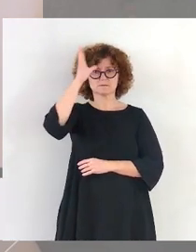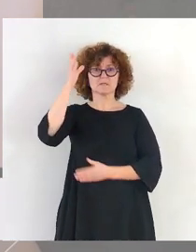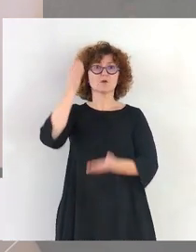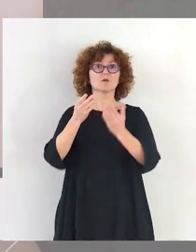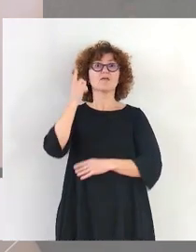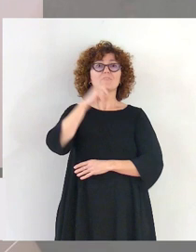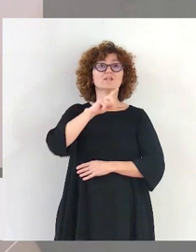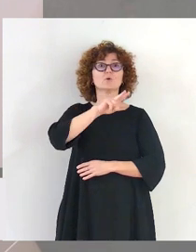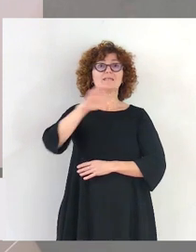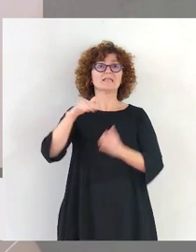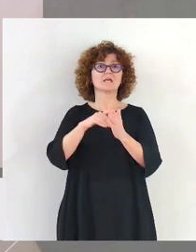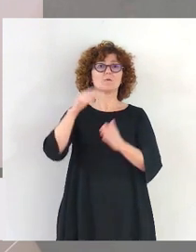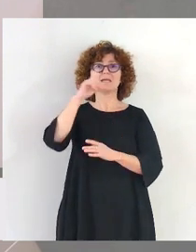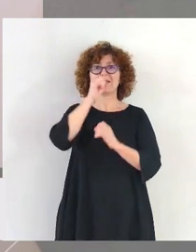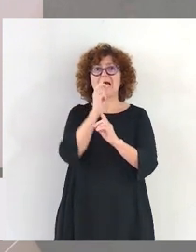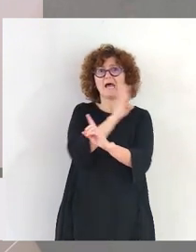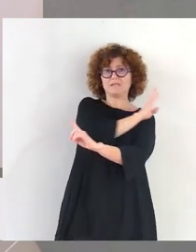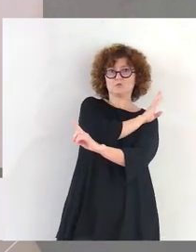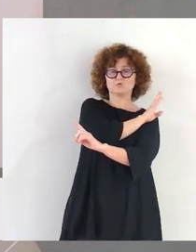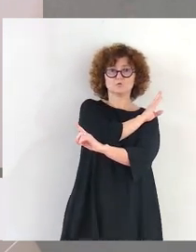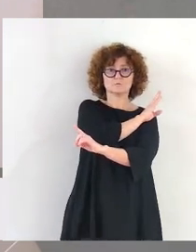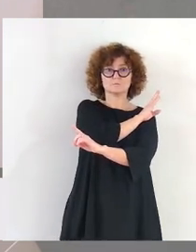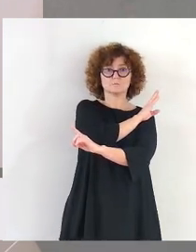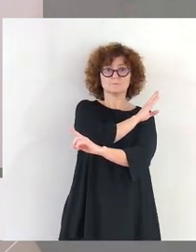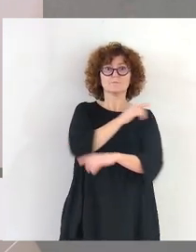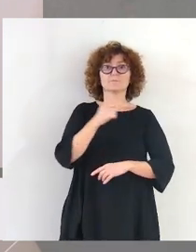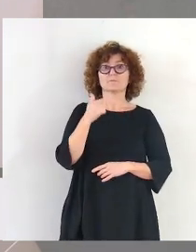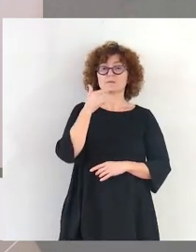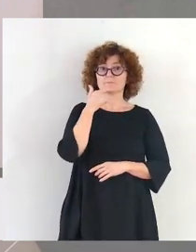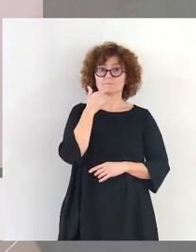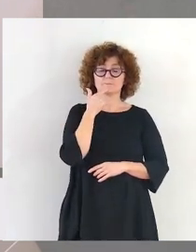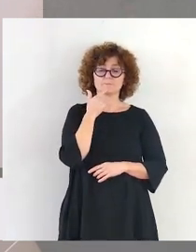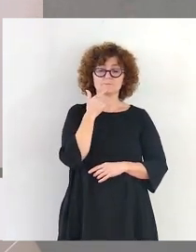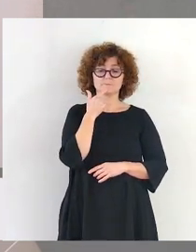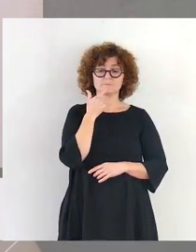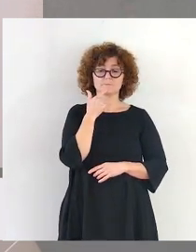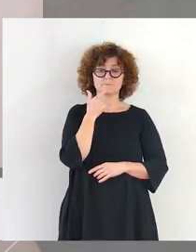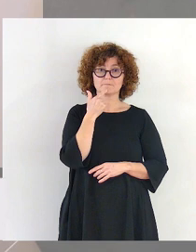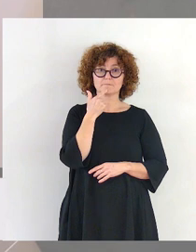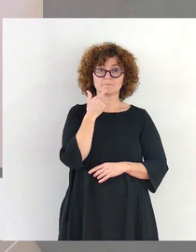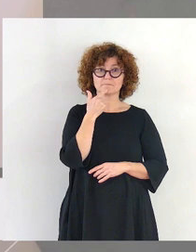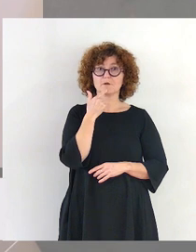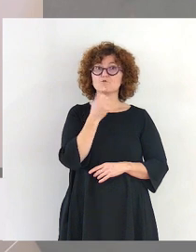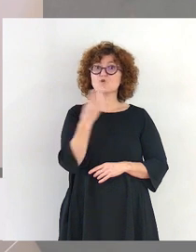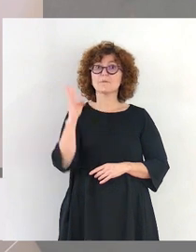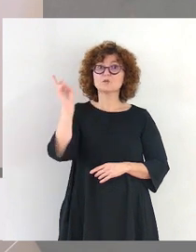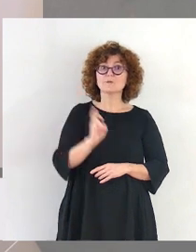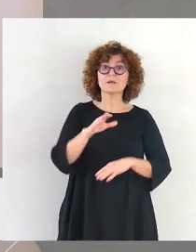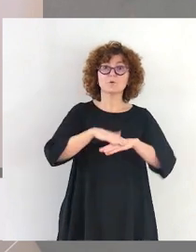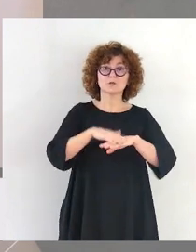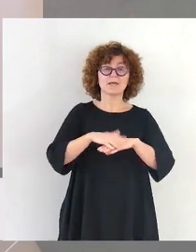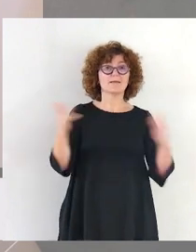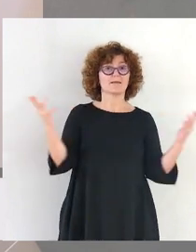125,000 años cifras que según el World water attribution se deben a la emergencia